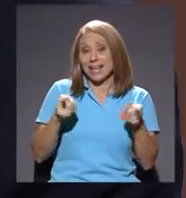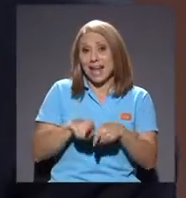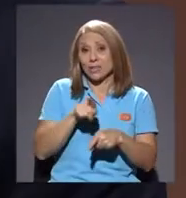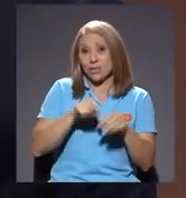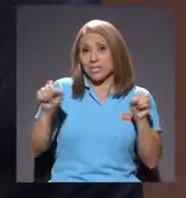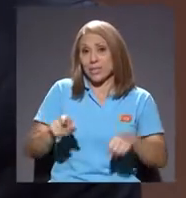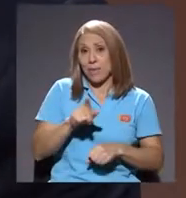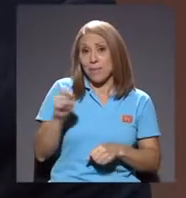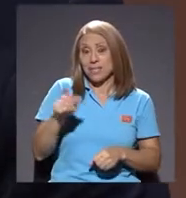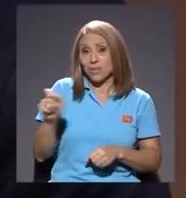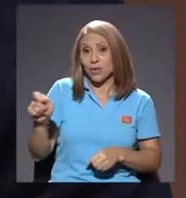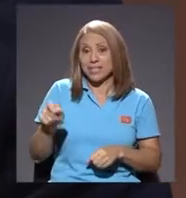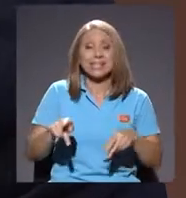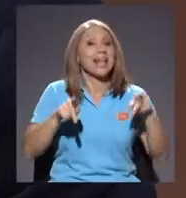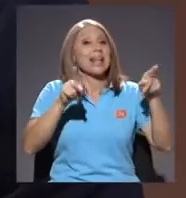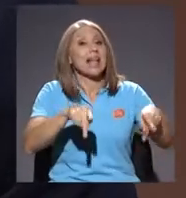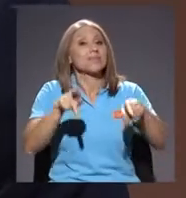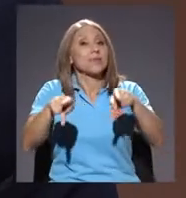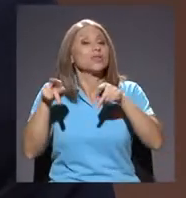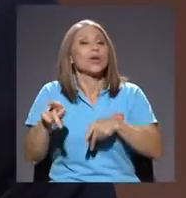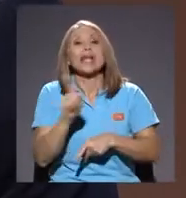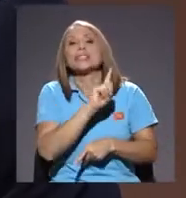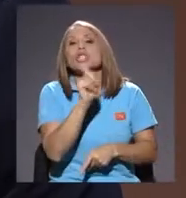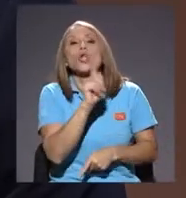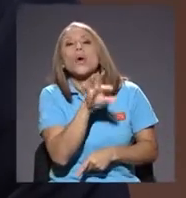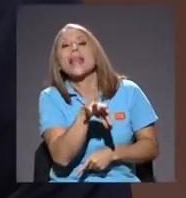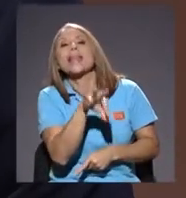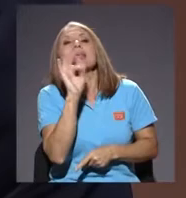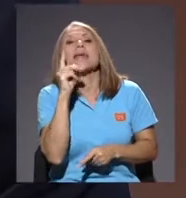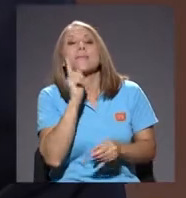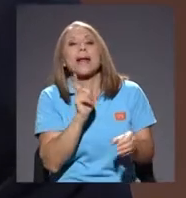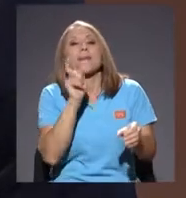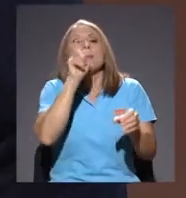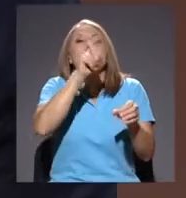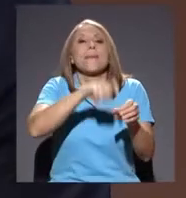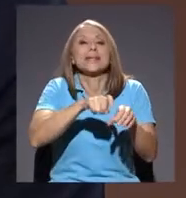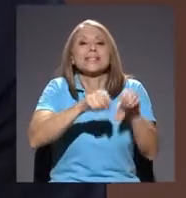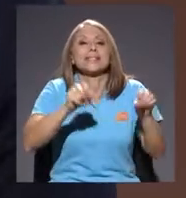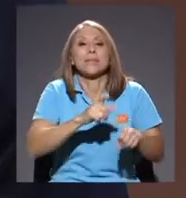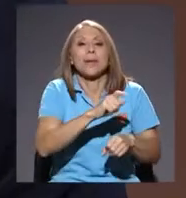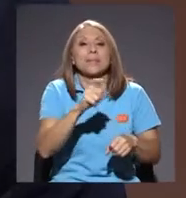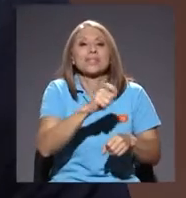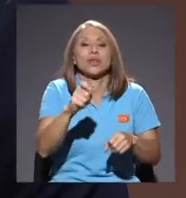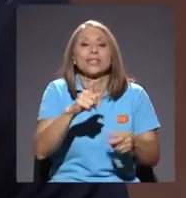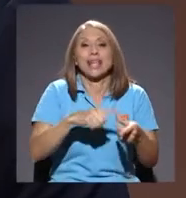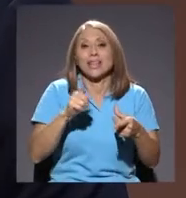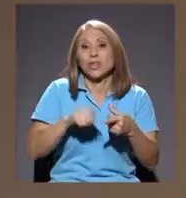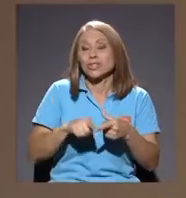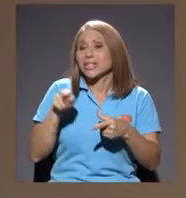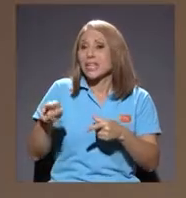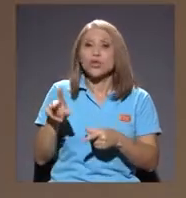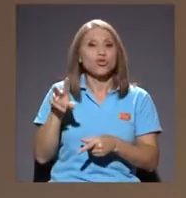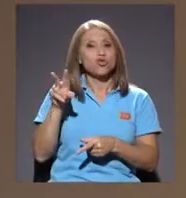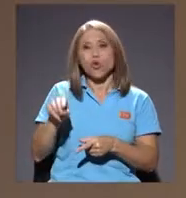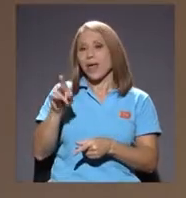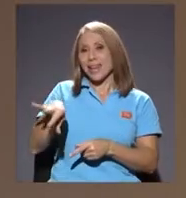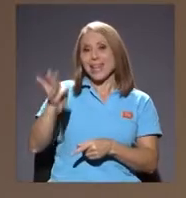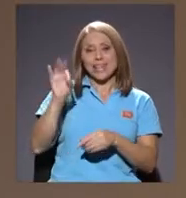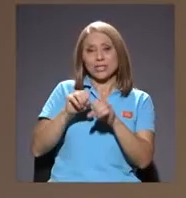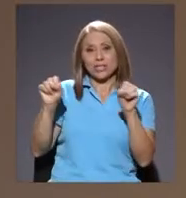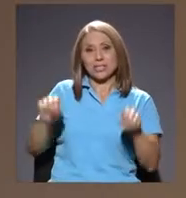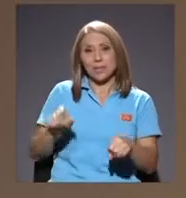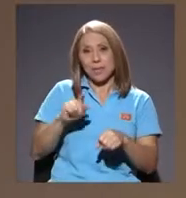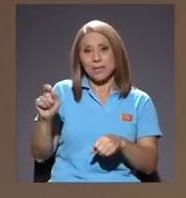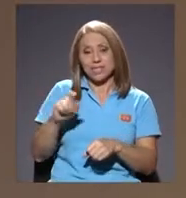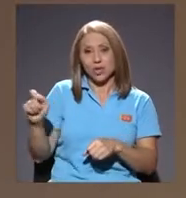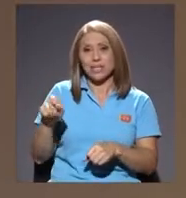lo hacen no elegir para el sistema de pensiones y utiliza ese sentido de comportamiento a favor de las personas con miguel ángel recientemente